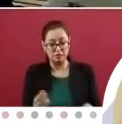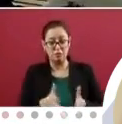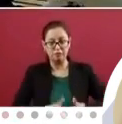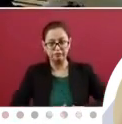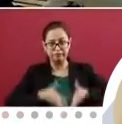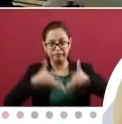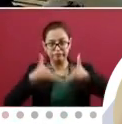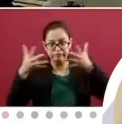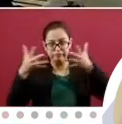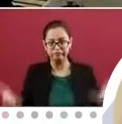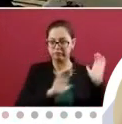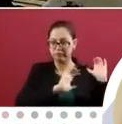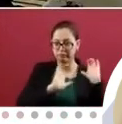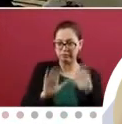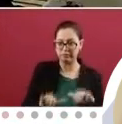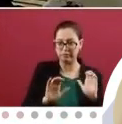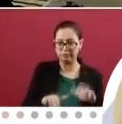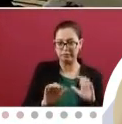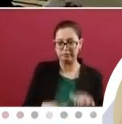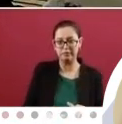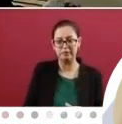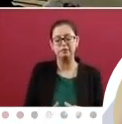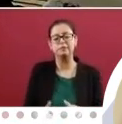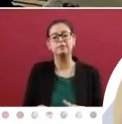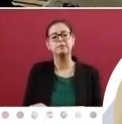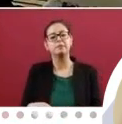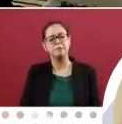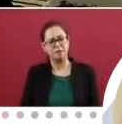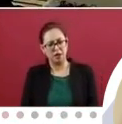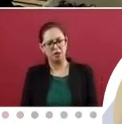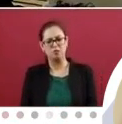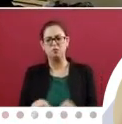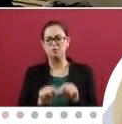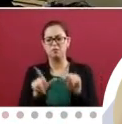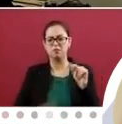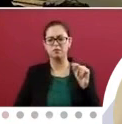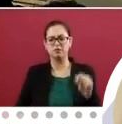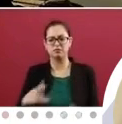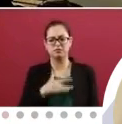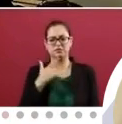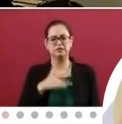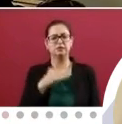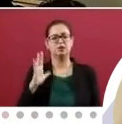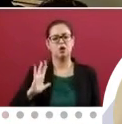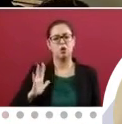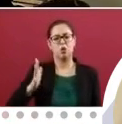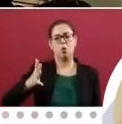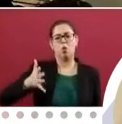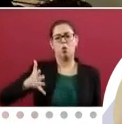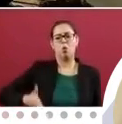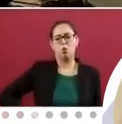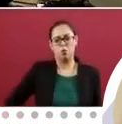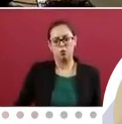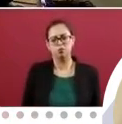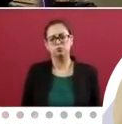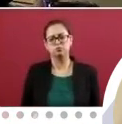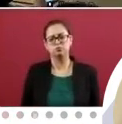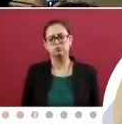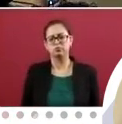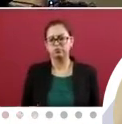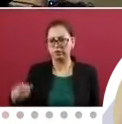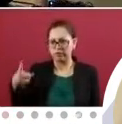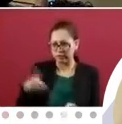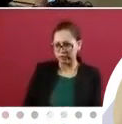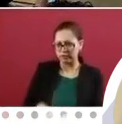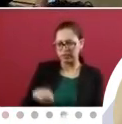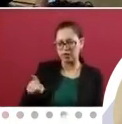empresarios, pues fueron anunciados como parte de este comité asesor desde noviembre del año pasado, aún todavía en